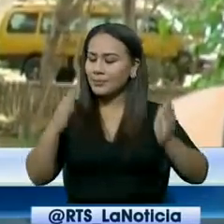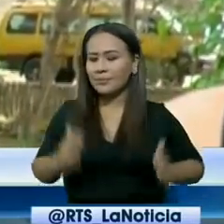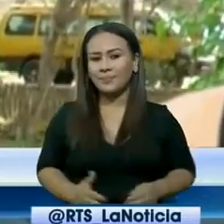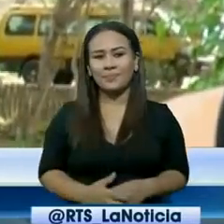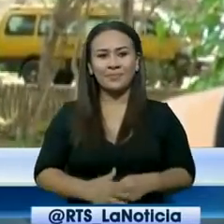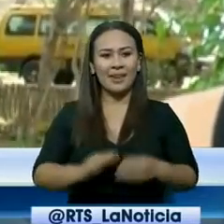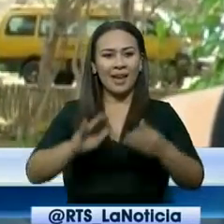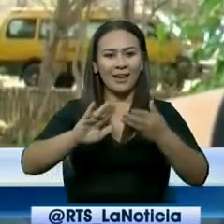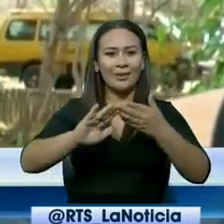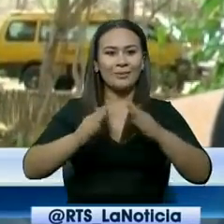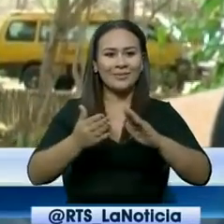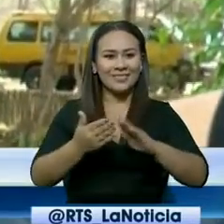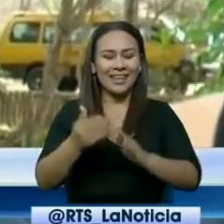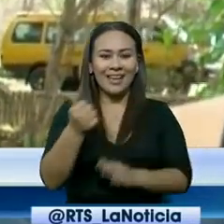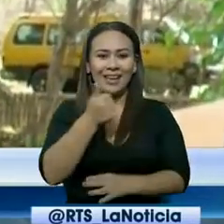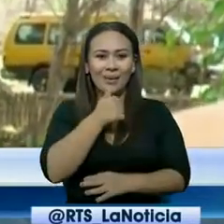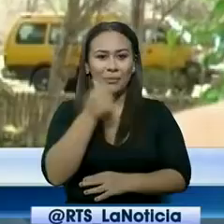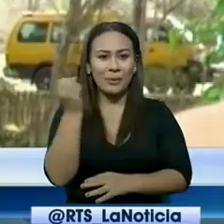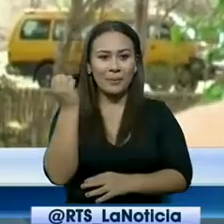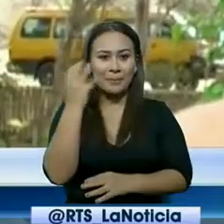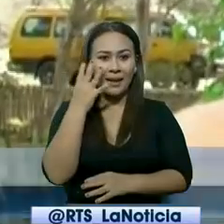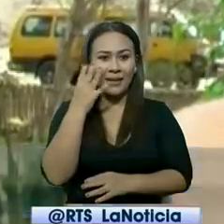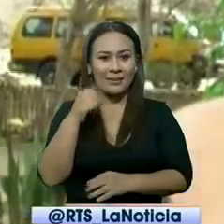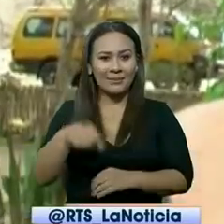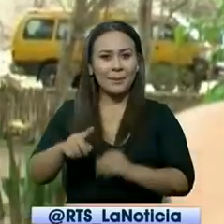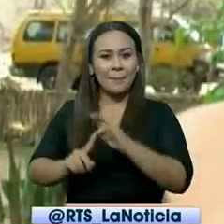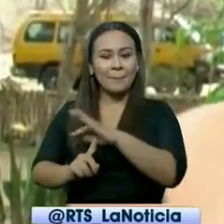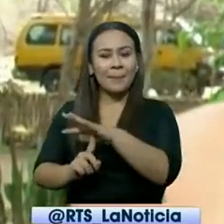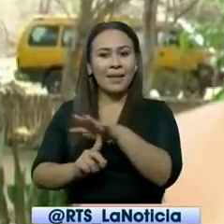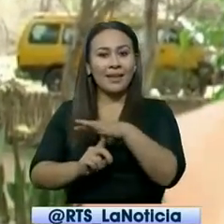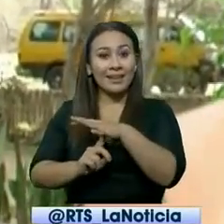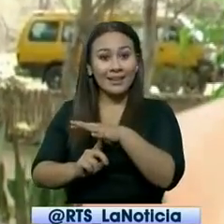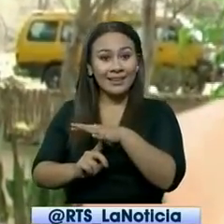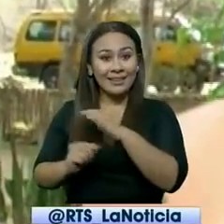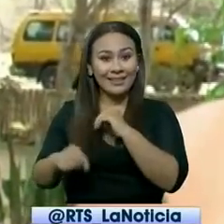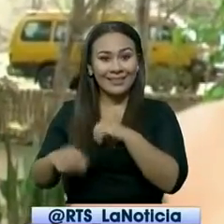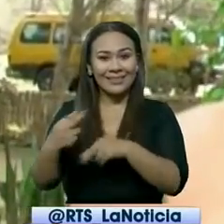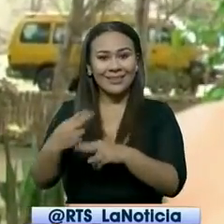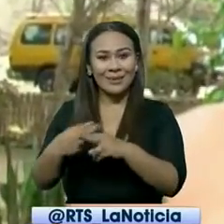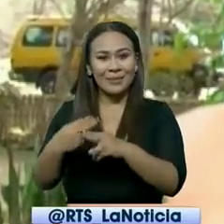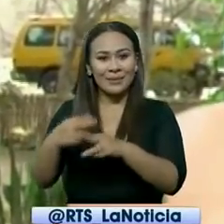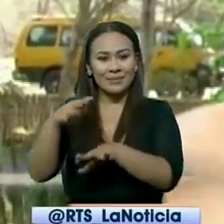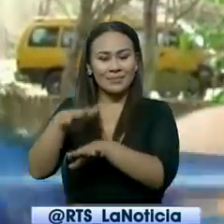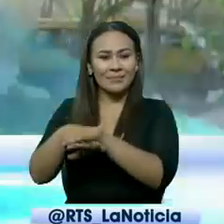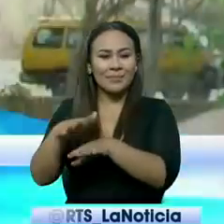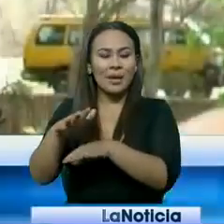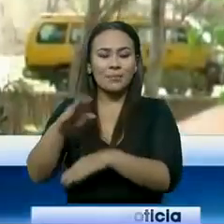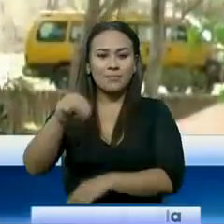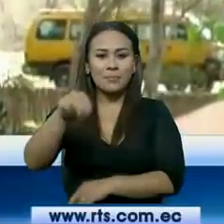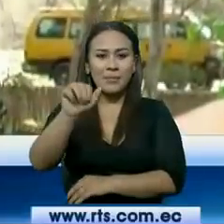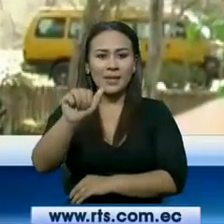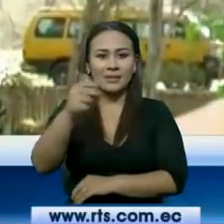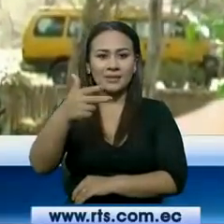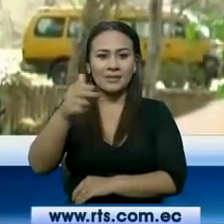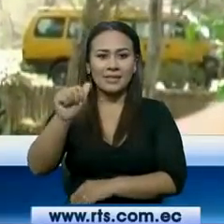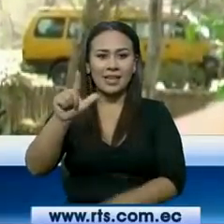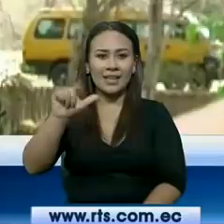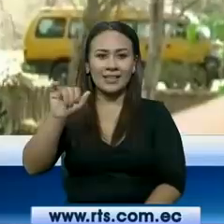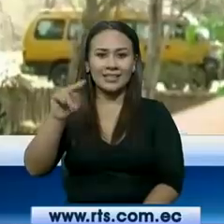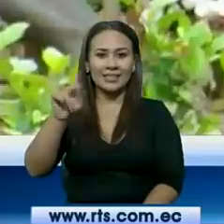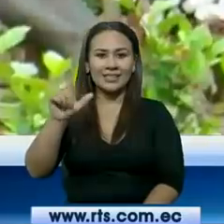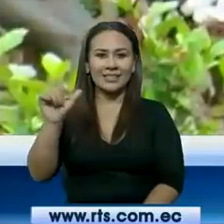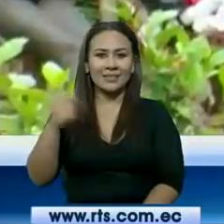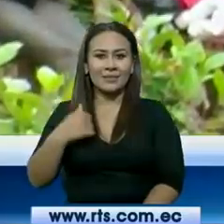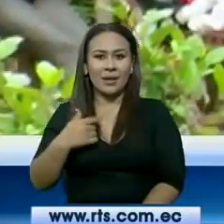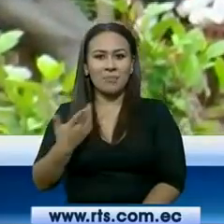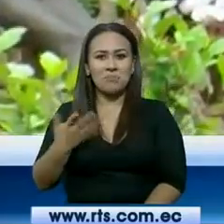la comuna de Agua Blanca, aquí que está dentro del Parque Nacional Machalilla. Venimos desde Guayaquil pegándonos un viaje más o menos largo, pero